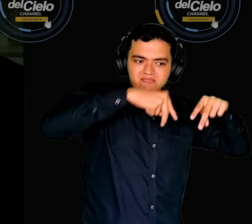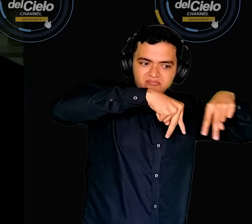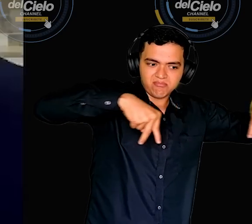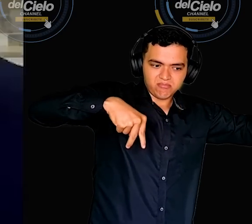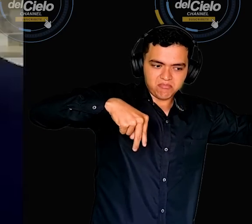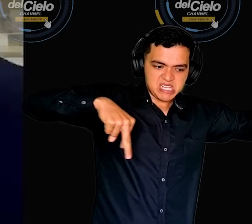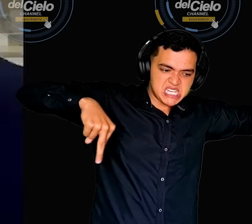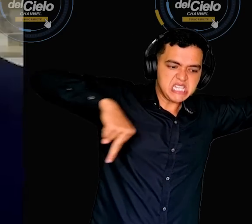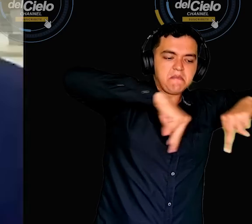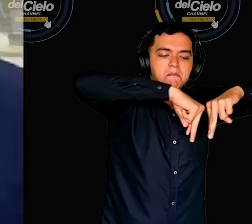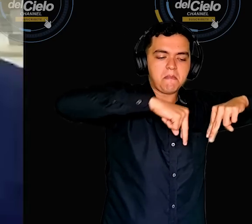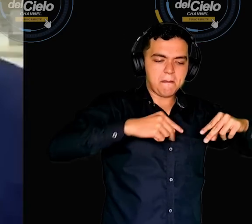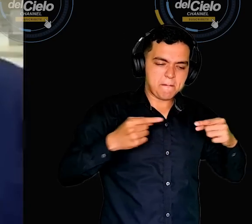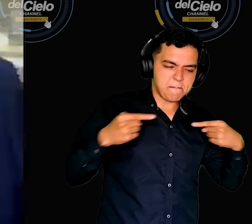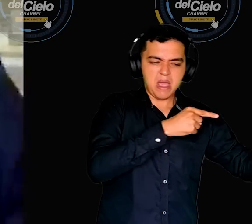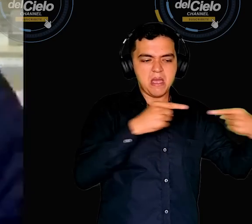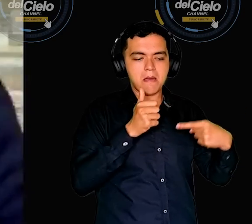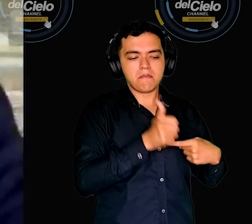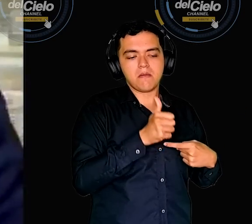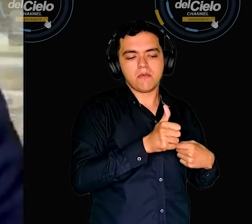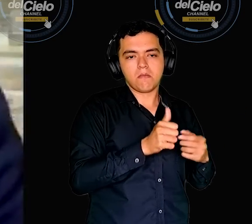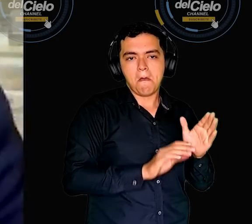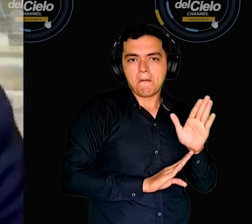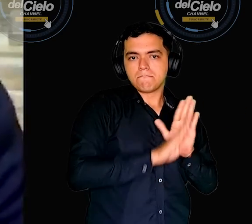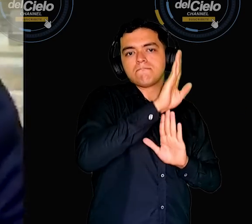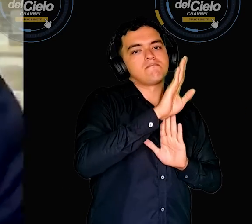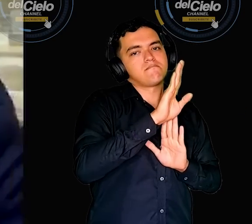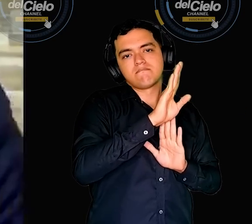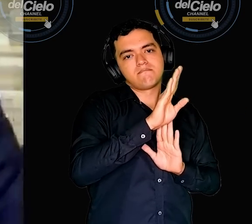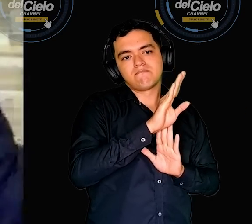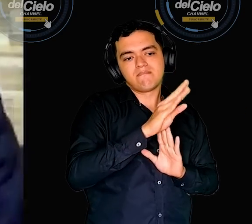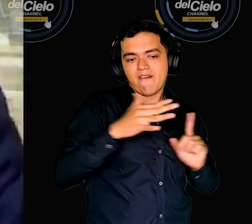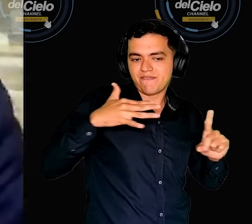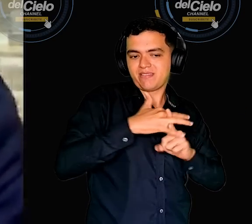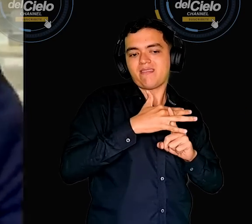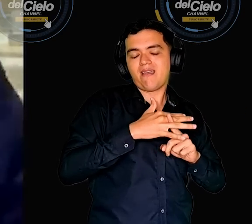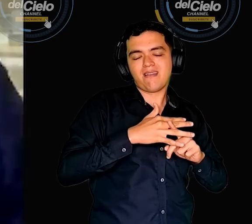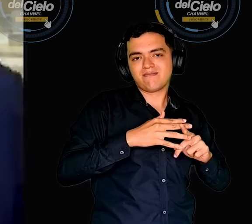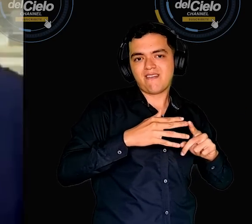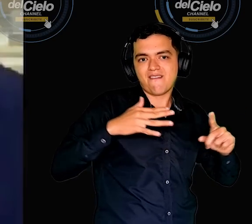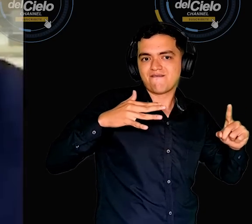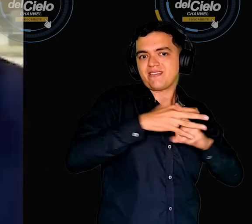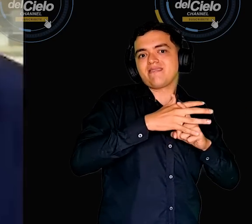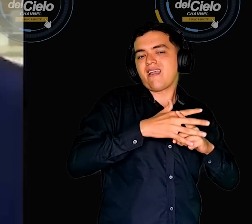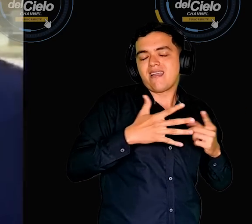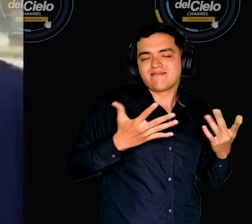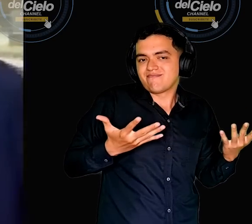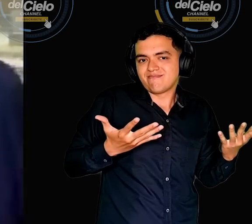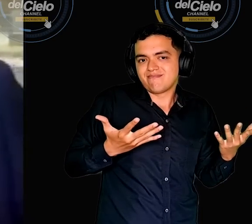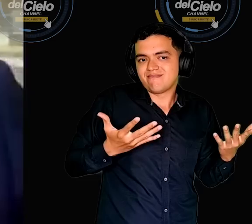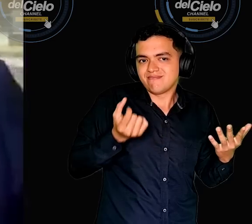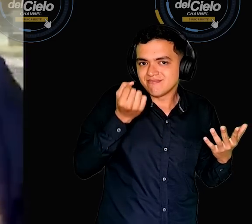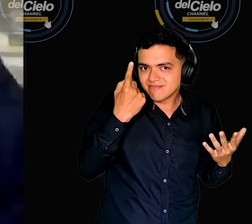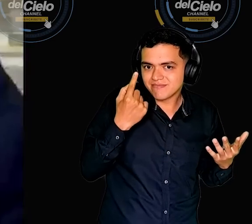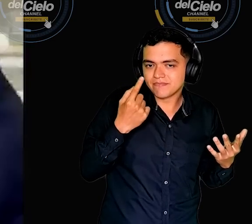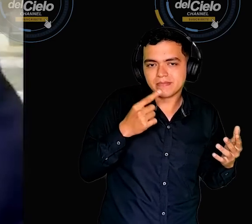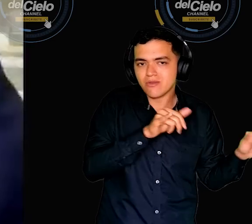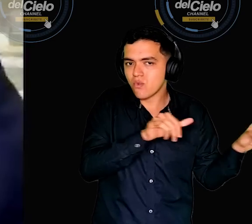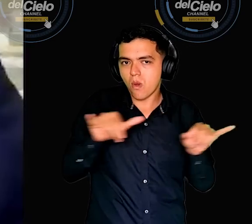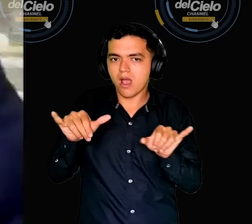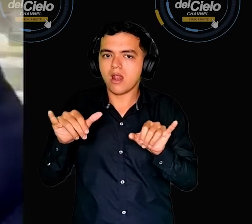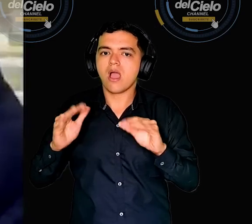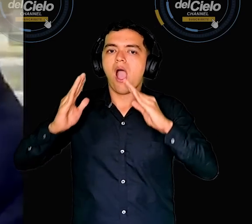Sí, se había desconectado. Porque hubo aquí como una interferencia. Sí, bueno, se desconectó un momento. Se desconectó un momento, pero ya le escuchamos. Bien,